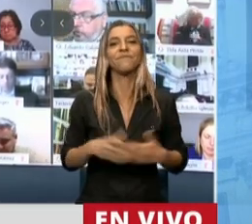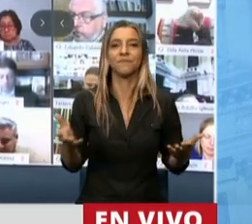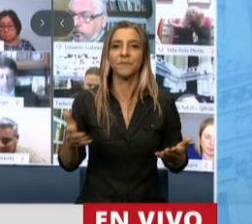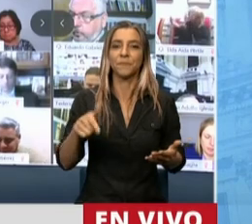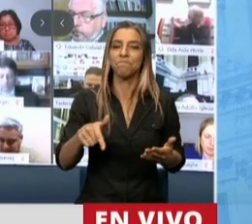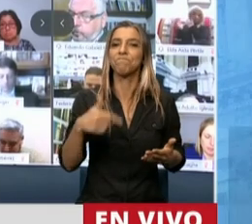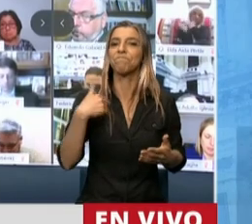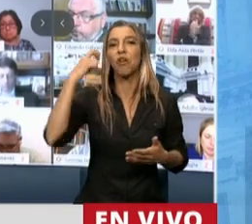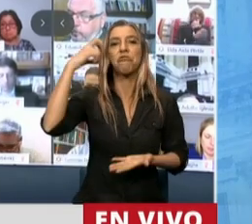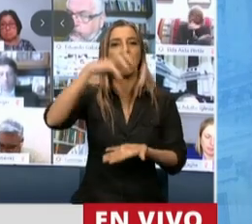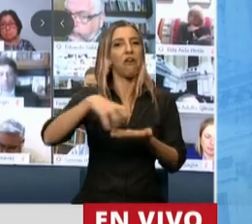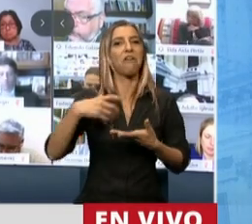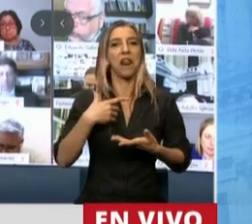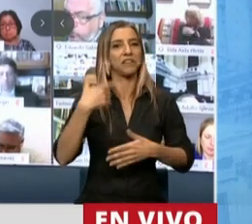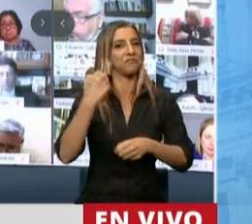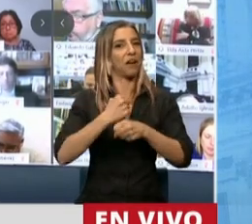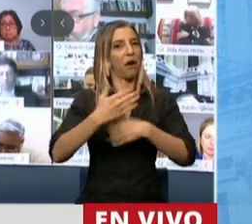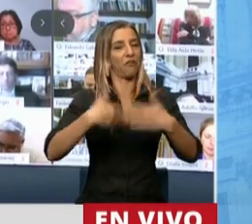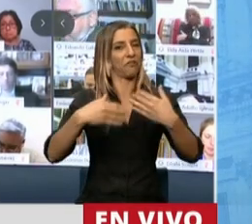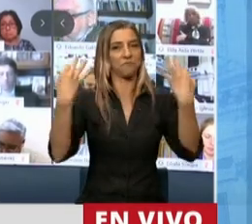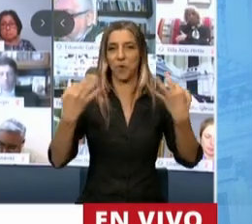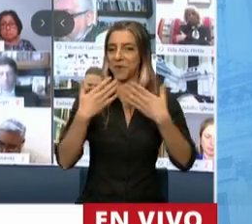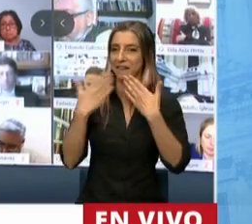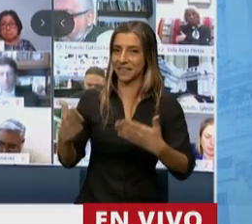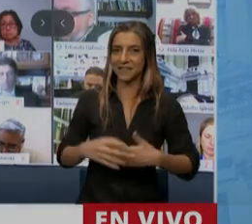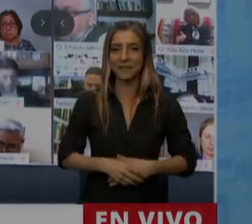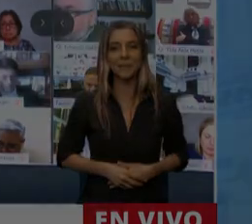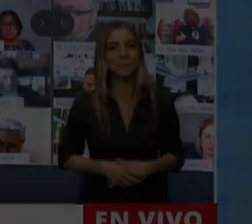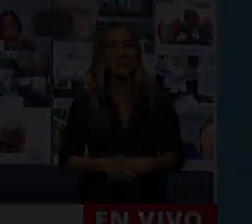de este Parlamento y de esta clase política. Gracias, Aldo. Gracias.